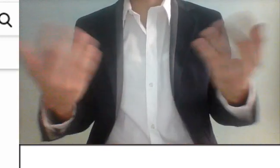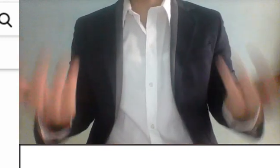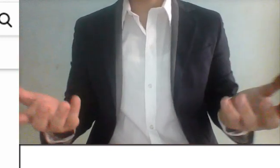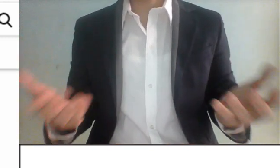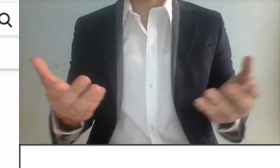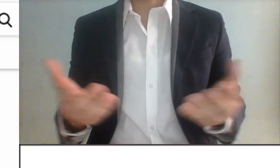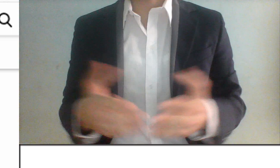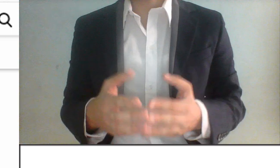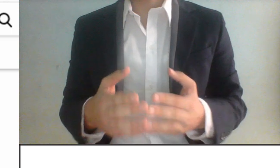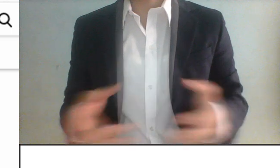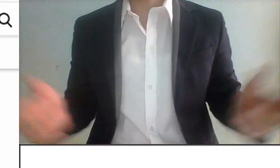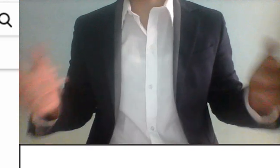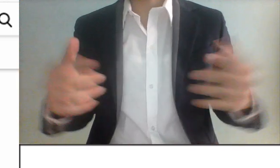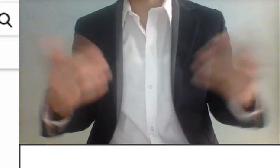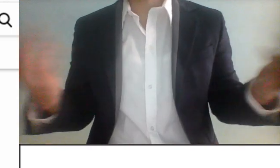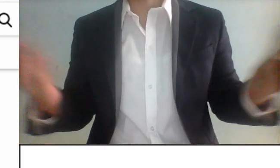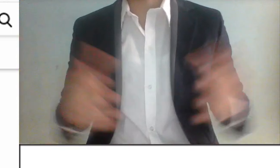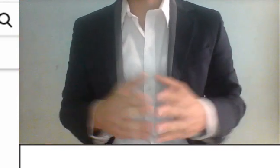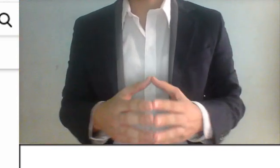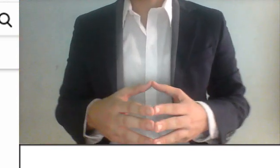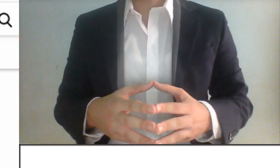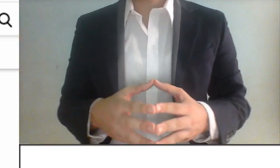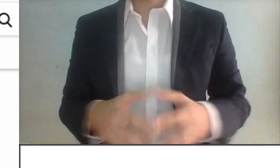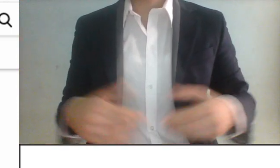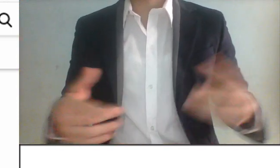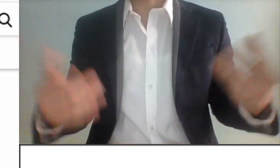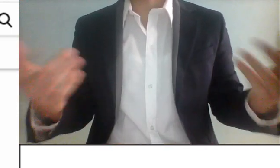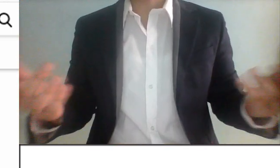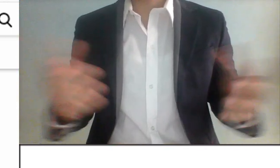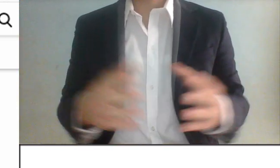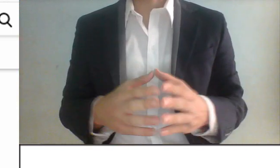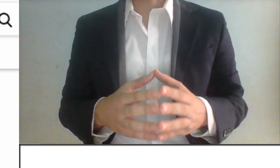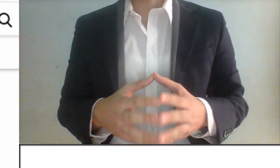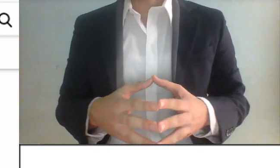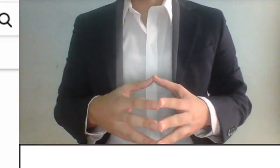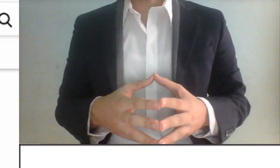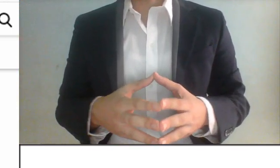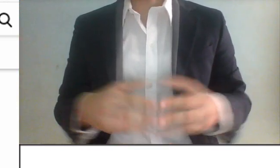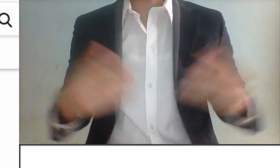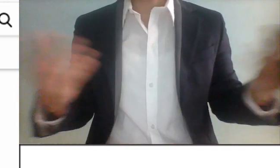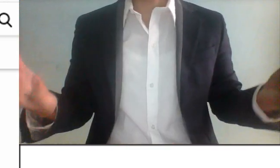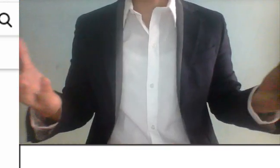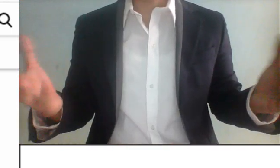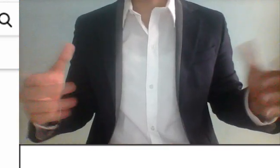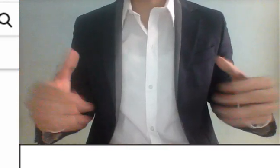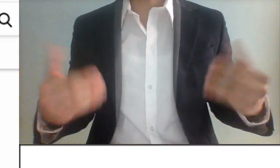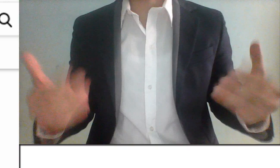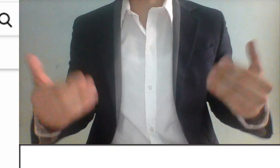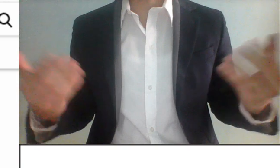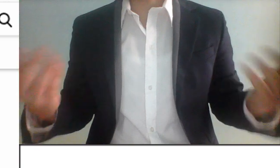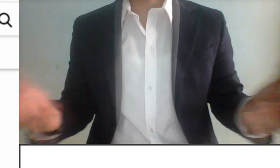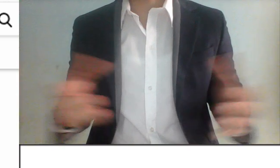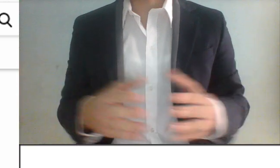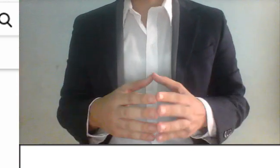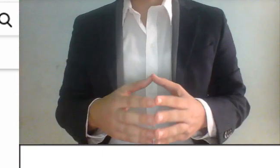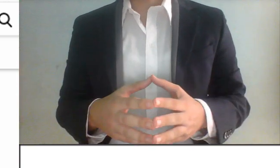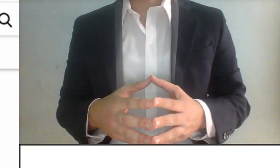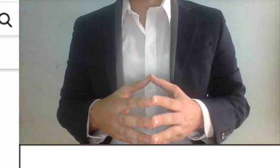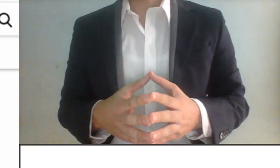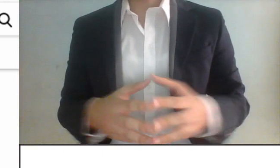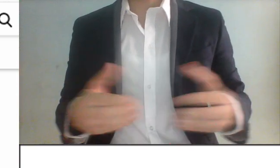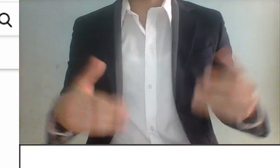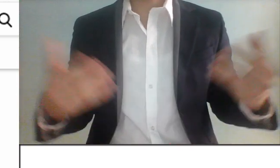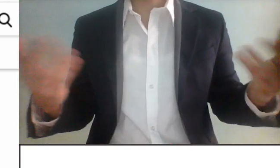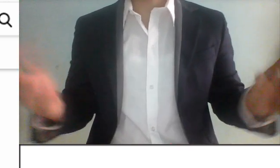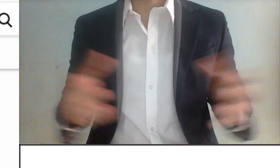corresponden a carpetas de investigaciones en el extranjero le doy un ejemplo actualmente ahí no va a ser con una carpeta de investigación directa pero